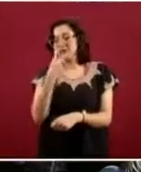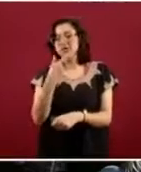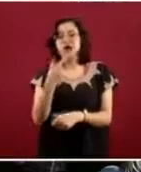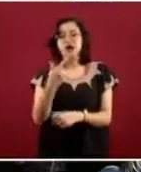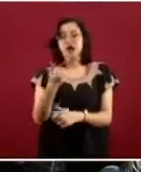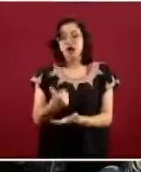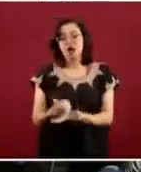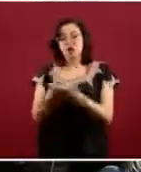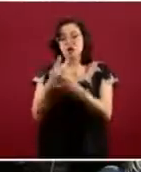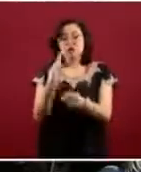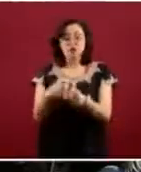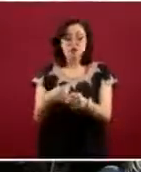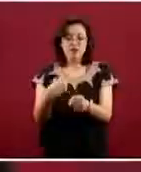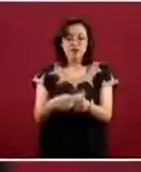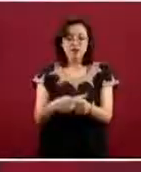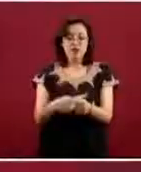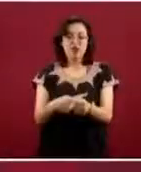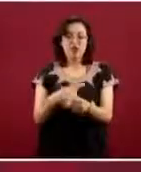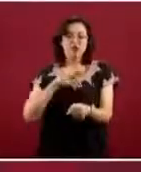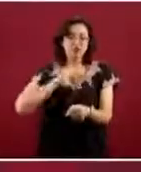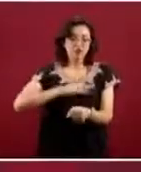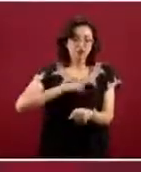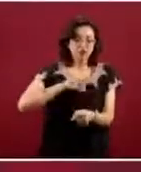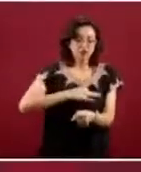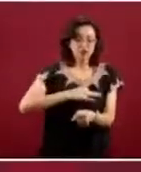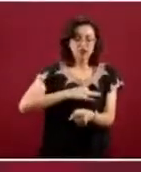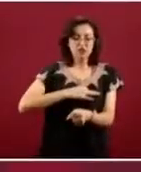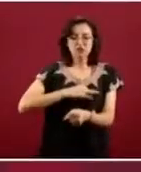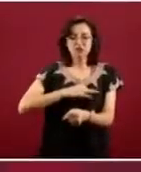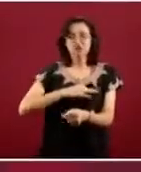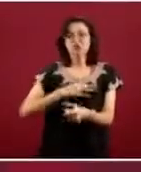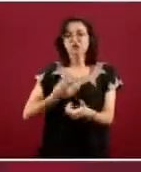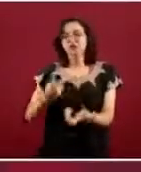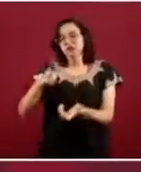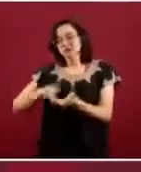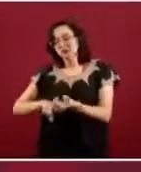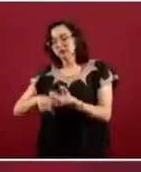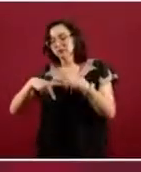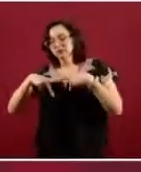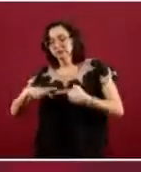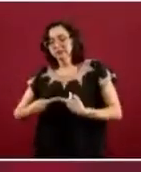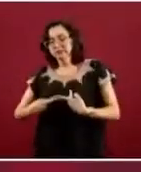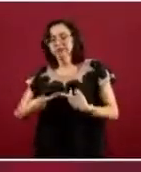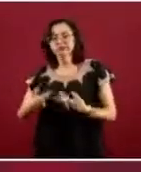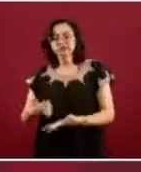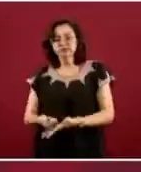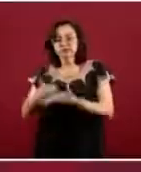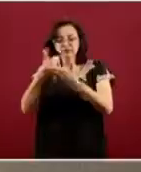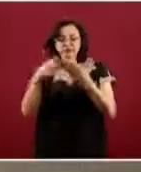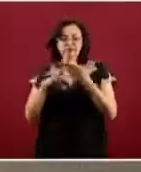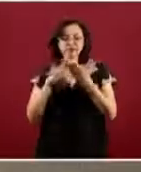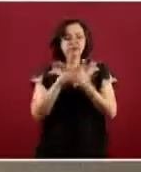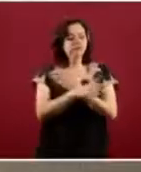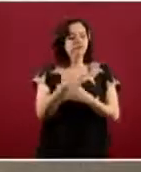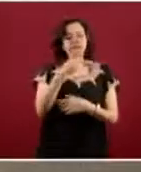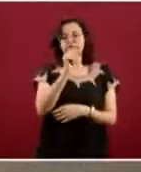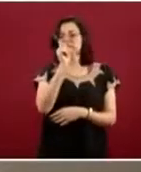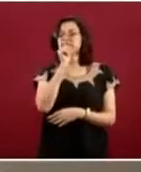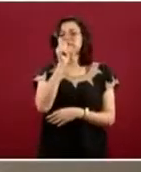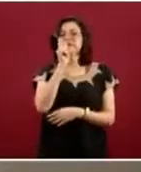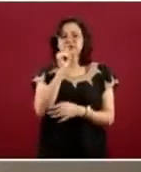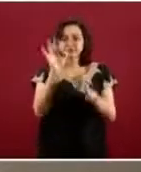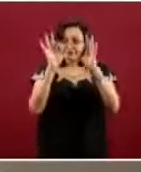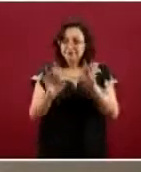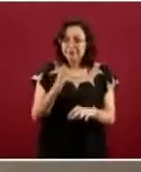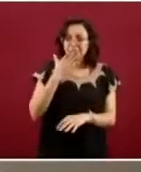ciertas enfermedades, tanto infecciosas como autoinmunes, y todavía no se identifica